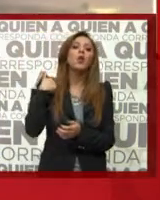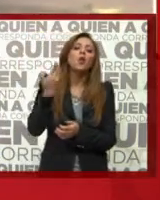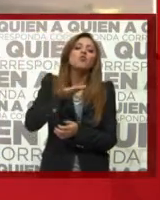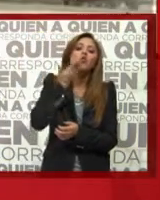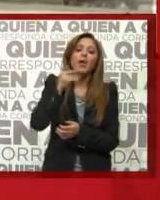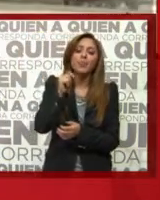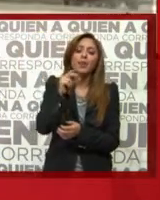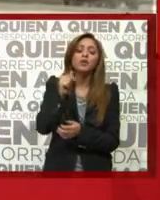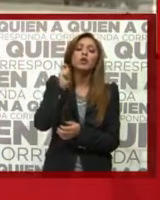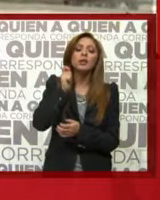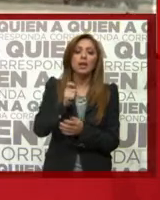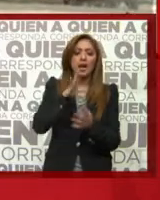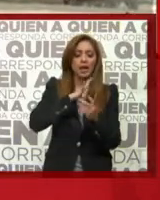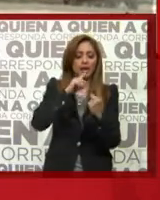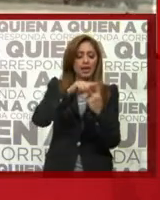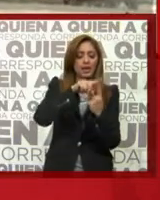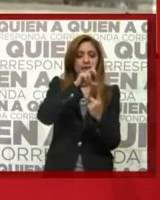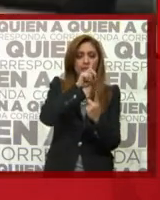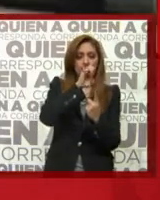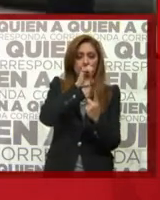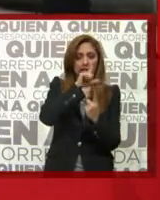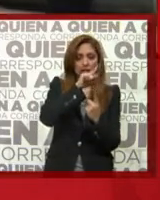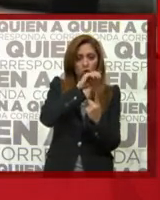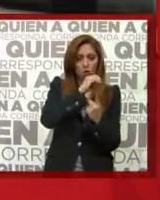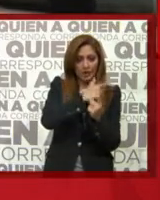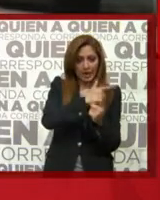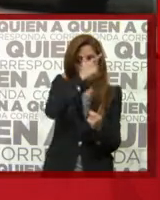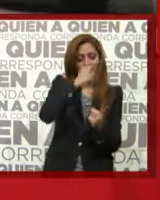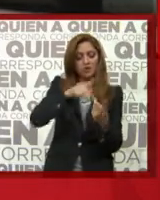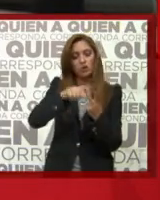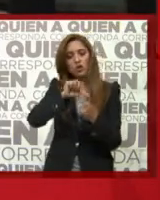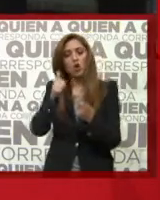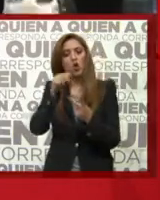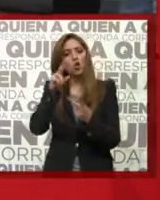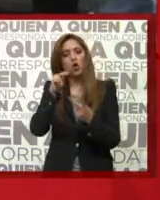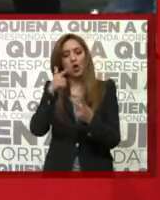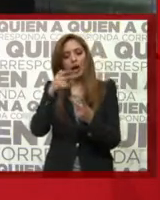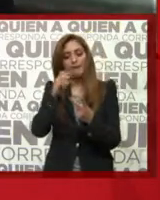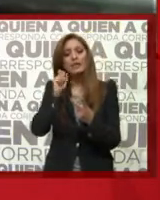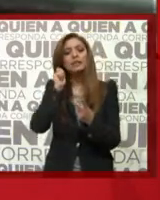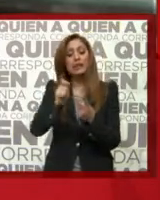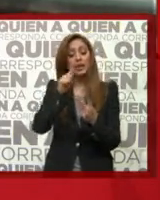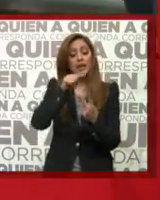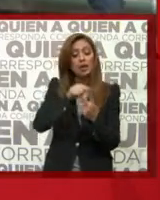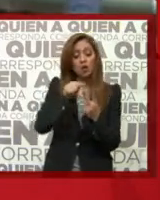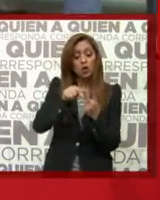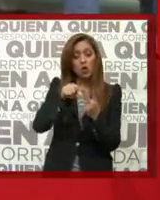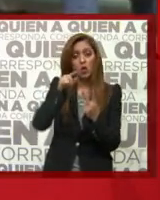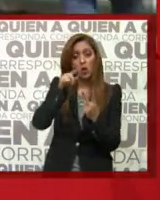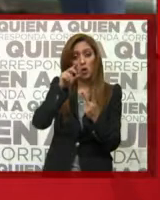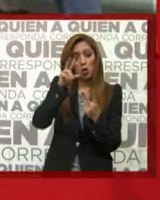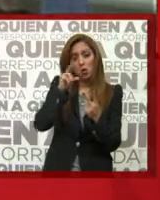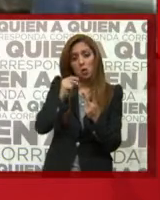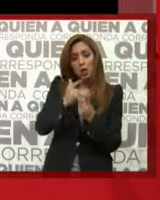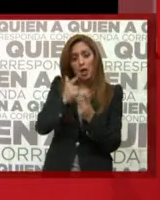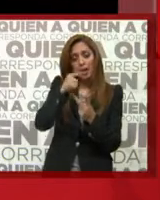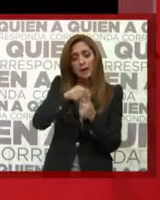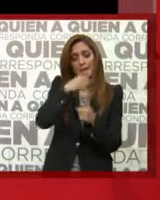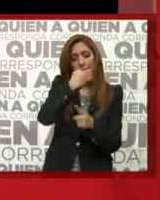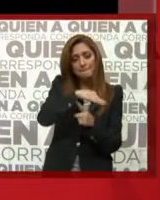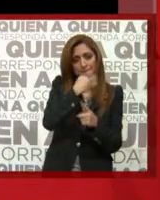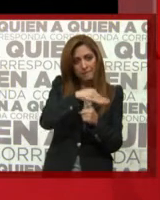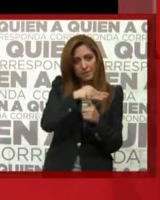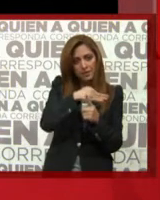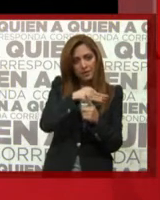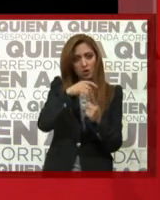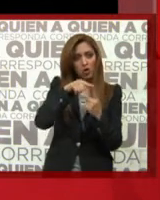estamos divididos en delitos graves y delitos no graves. Delitos graves alcanzan libertad provisional, delitos no graves se quedan en la